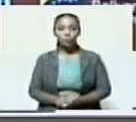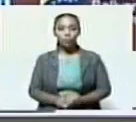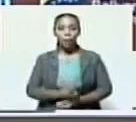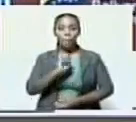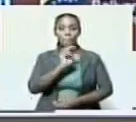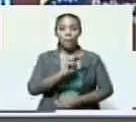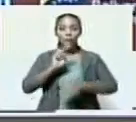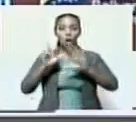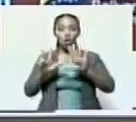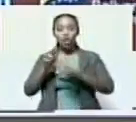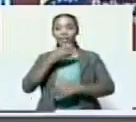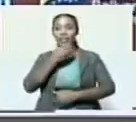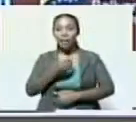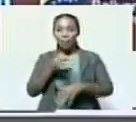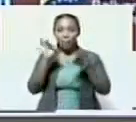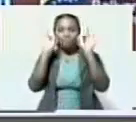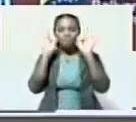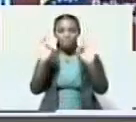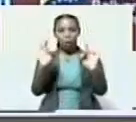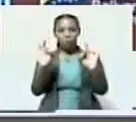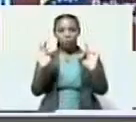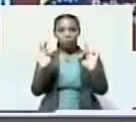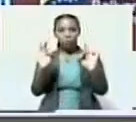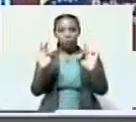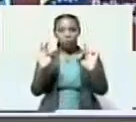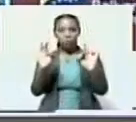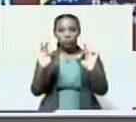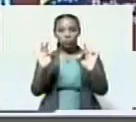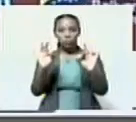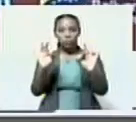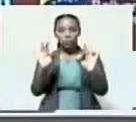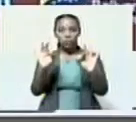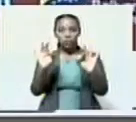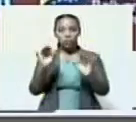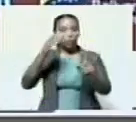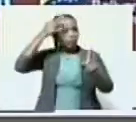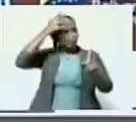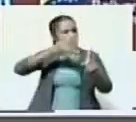28 de diciembre, para ser exacto, nos instruyó